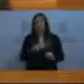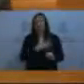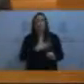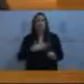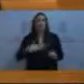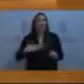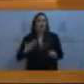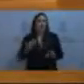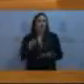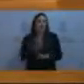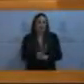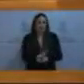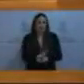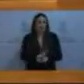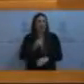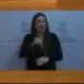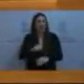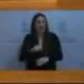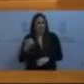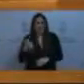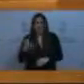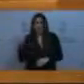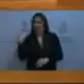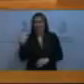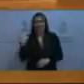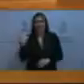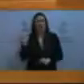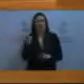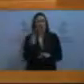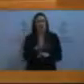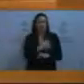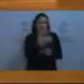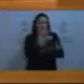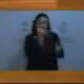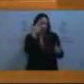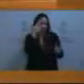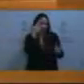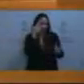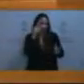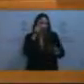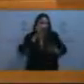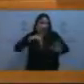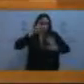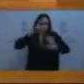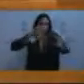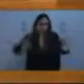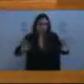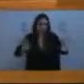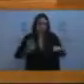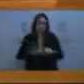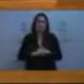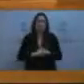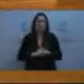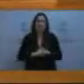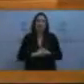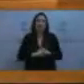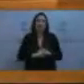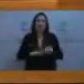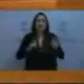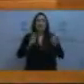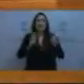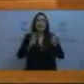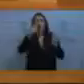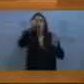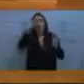plantear. Como ya trajimos aquí en una ocasión, y usted sabe, o no lo sé, el código ictus se